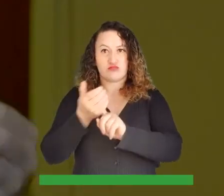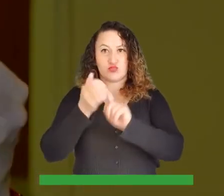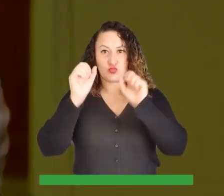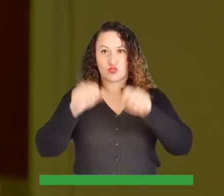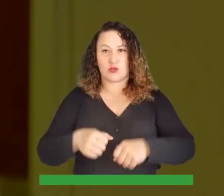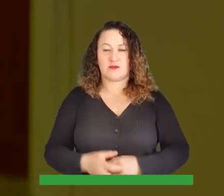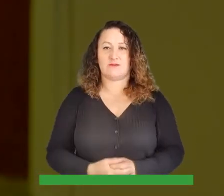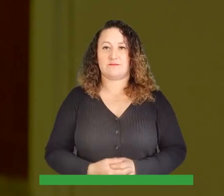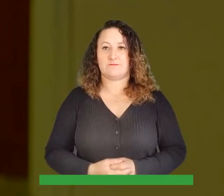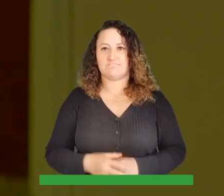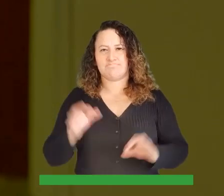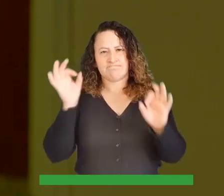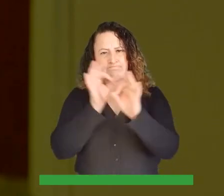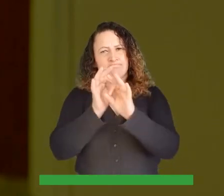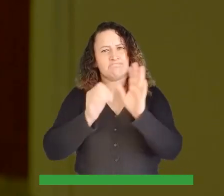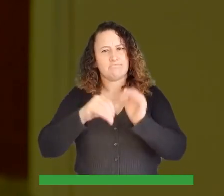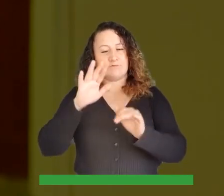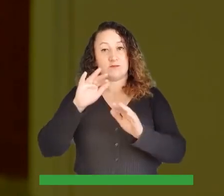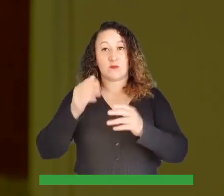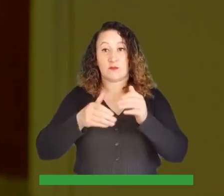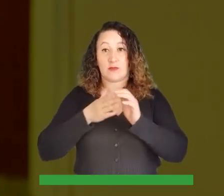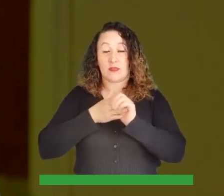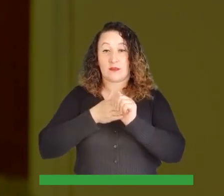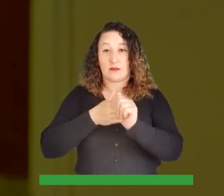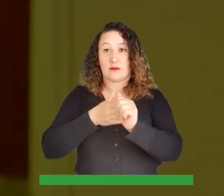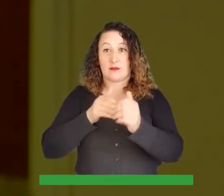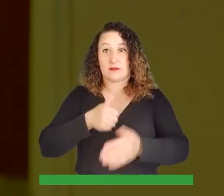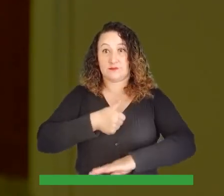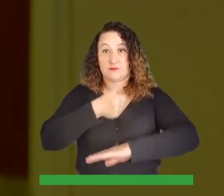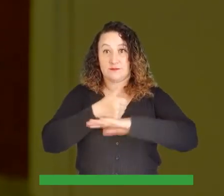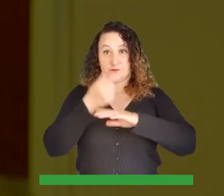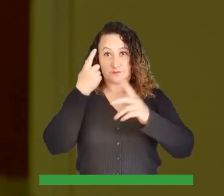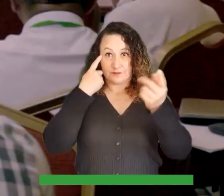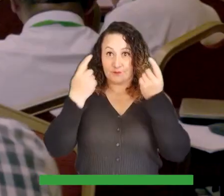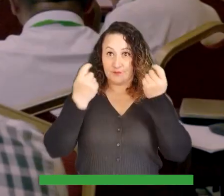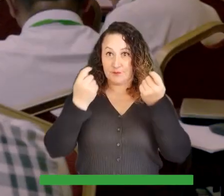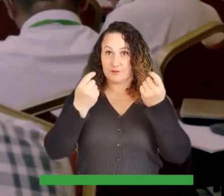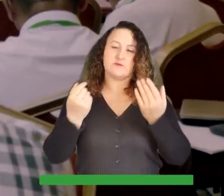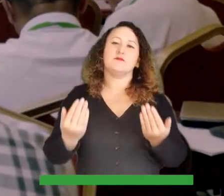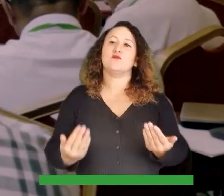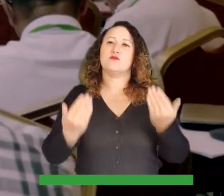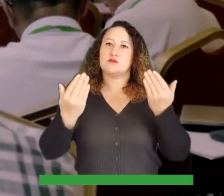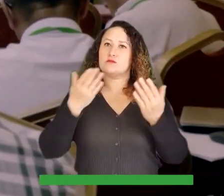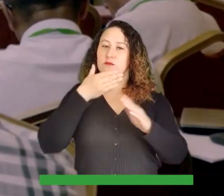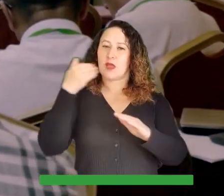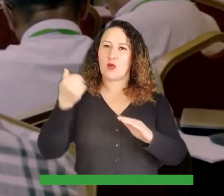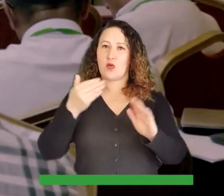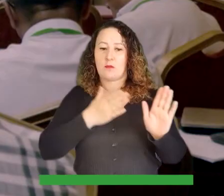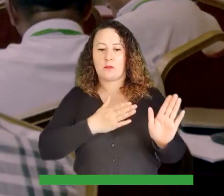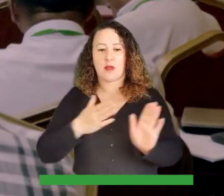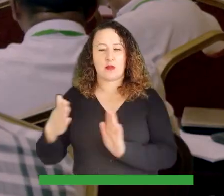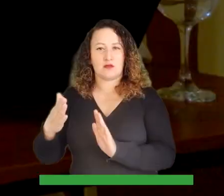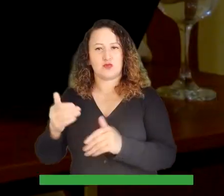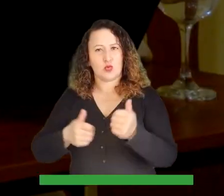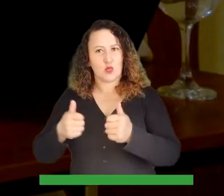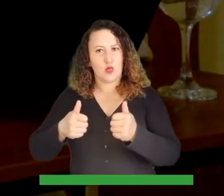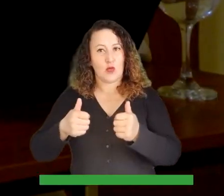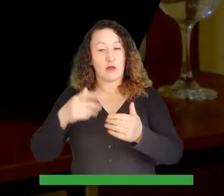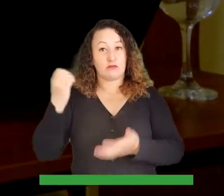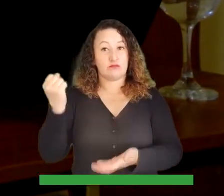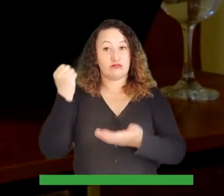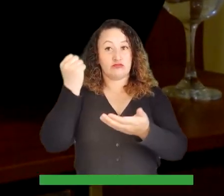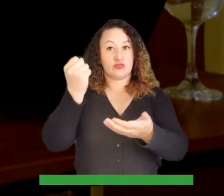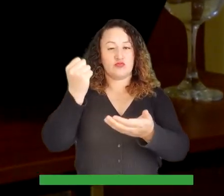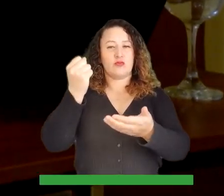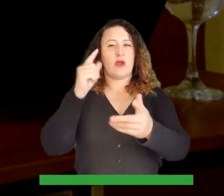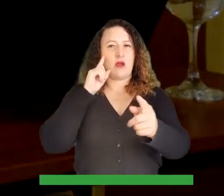énfasis en el sistema de direccionamiento estratégico que nos va a ayudar a hacer una mejor planeación desde lo presupuestal